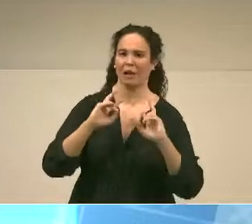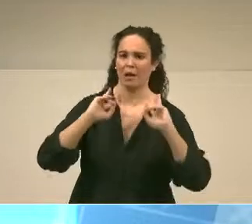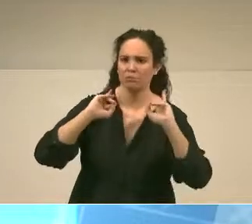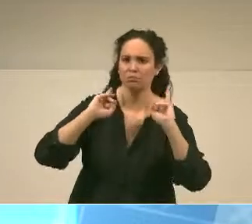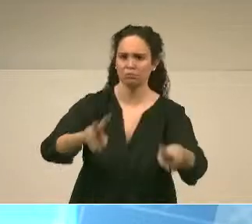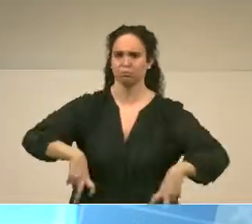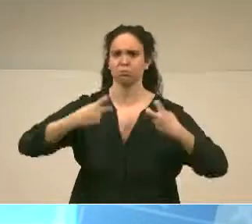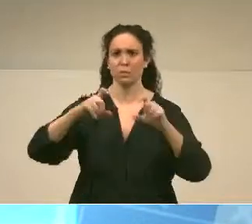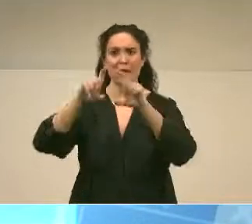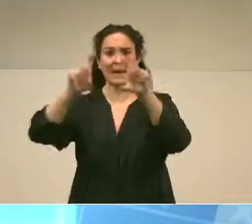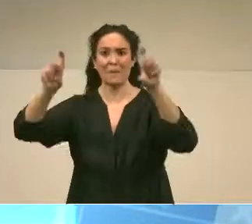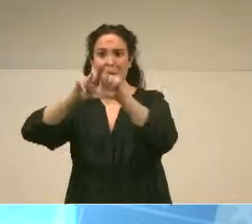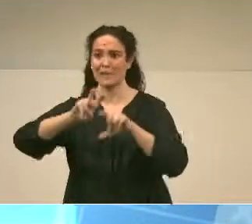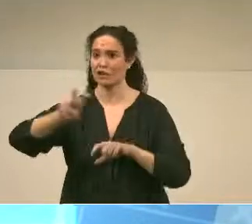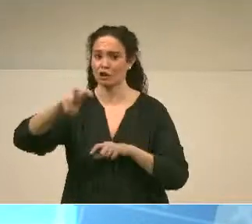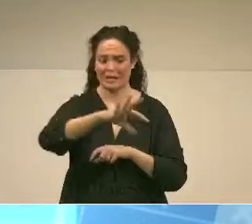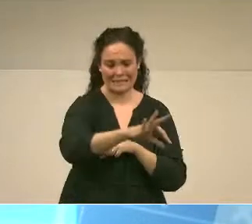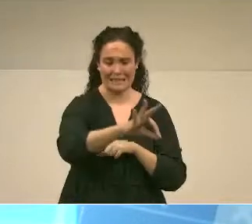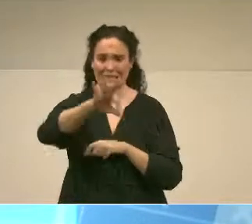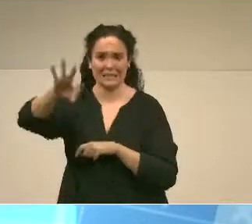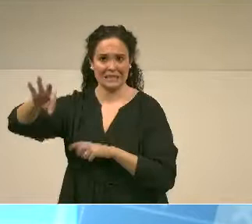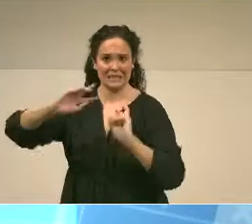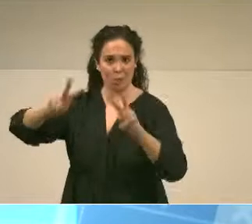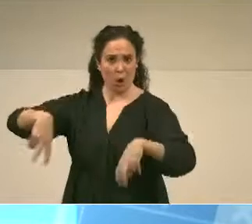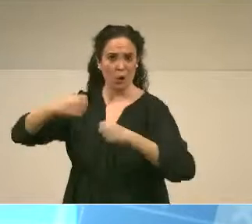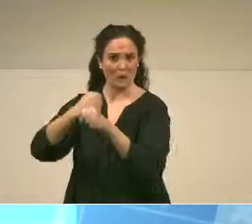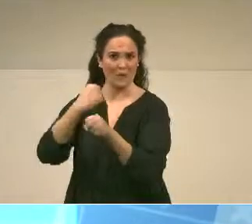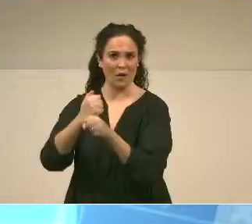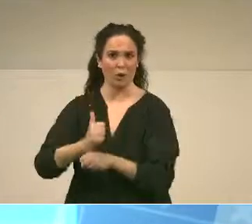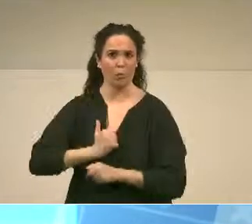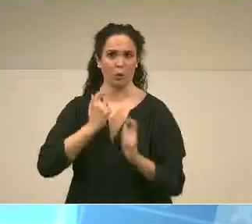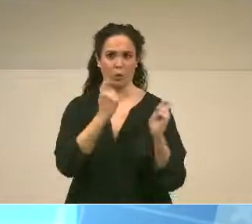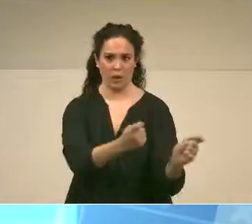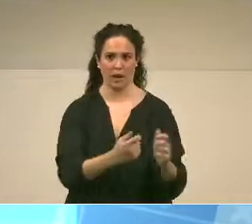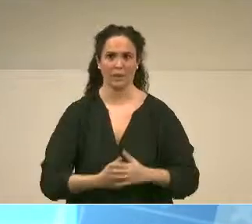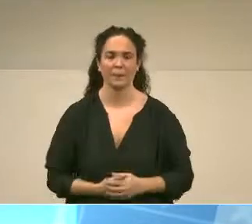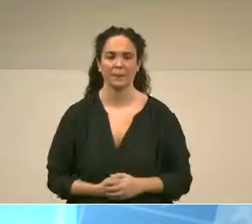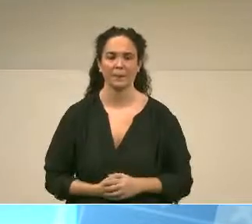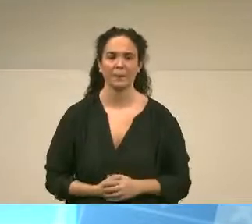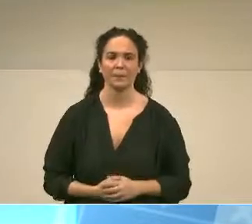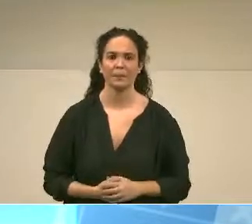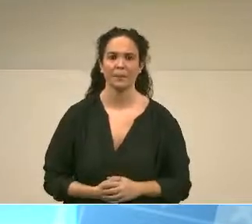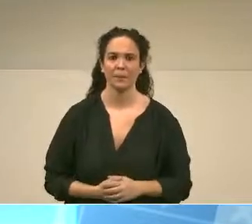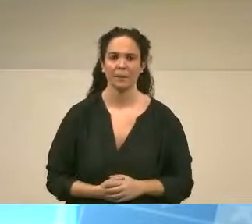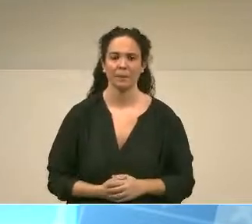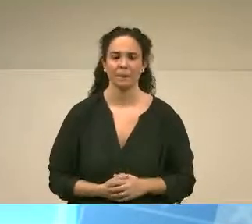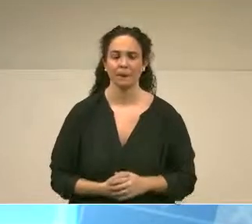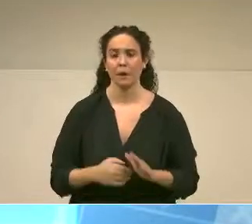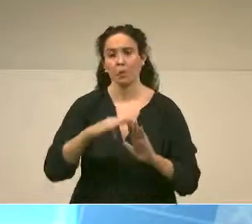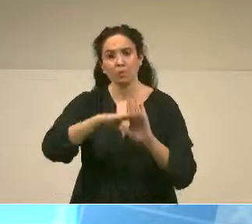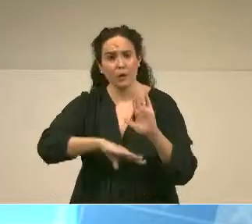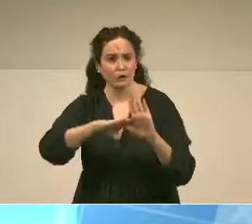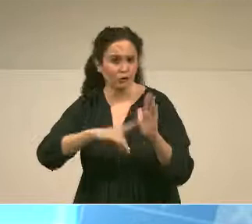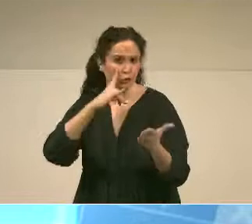enpresa desberdinetan beren lana berreskuratzeko aukera izateko. Eta plan o proiektu pilotu